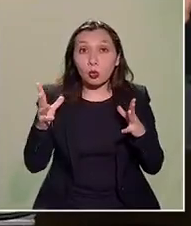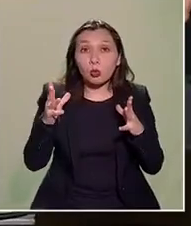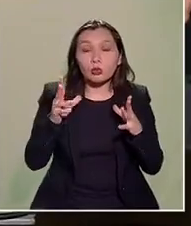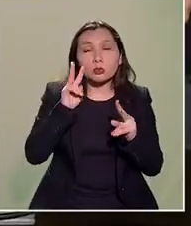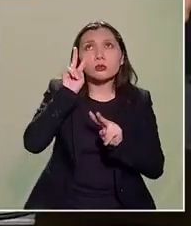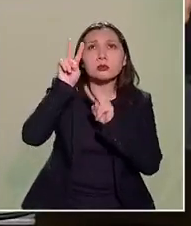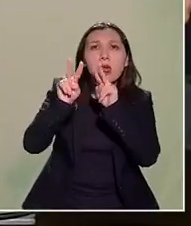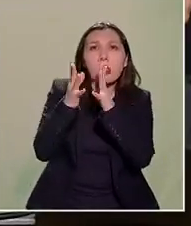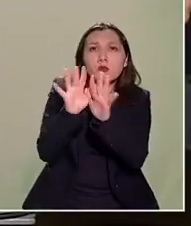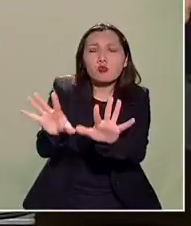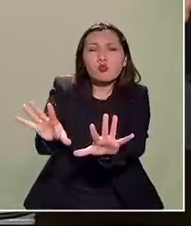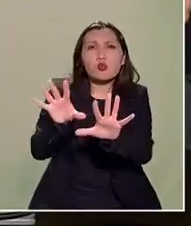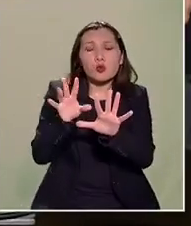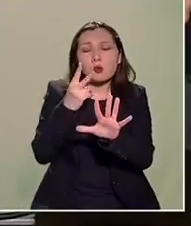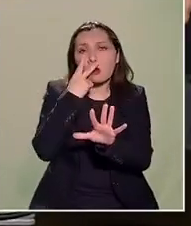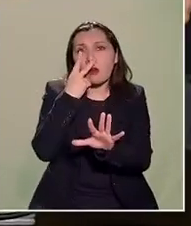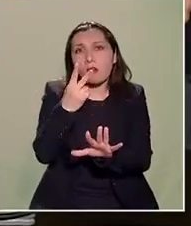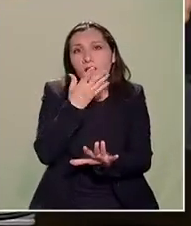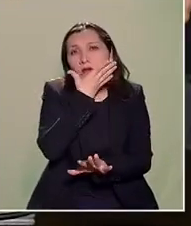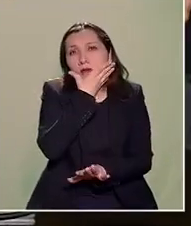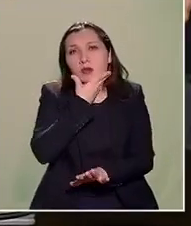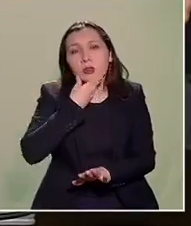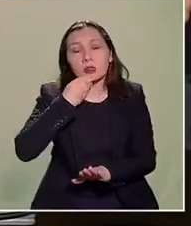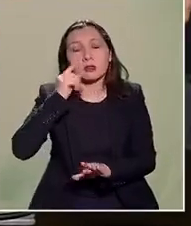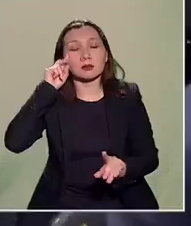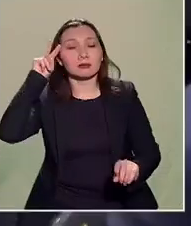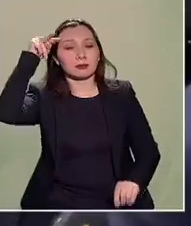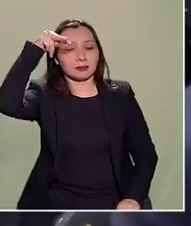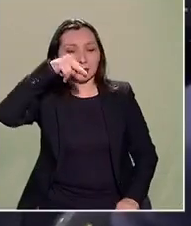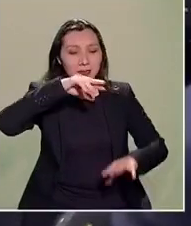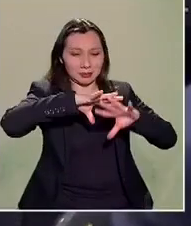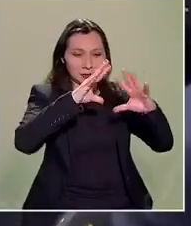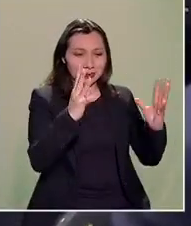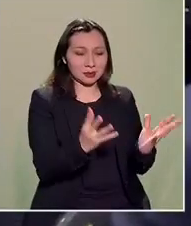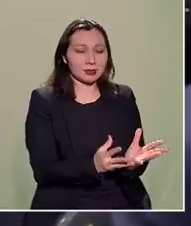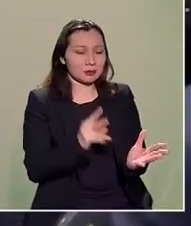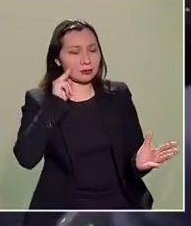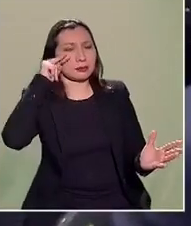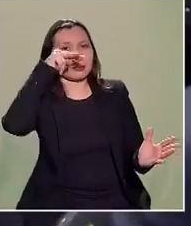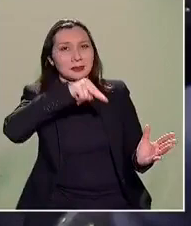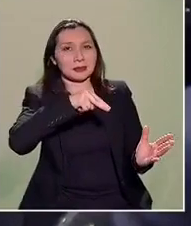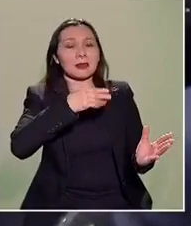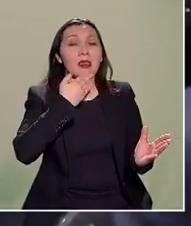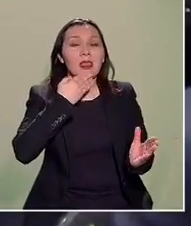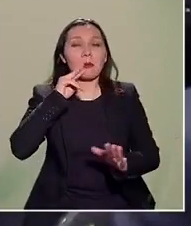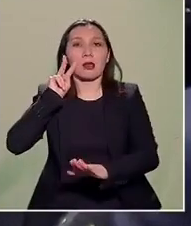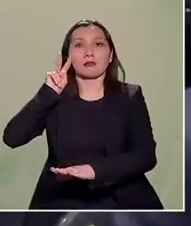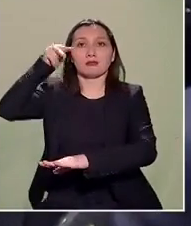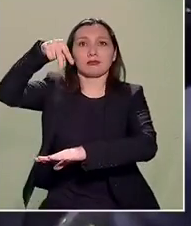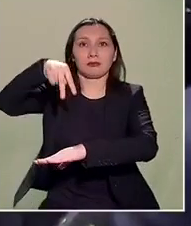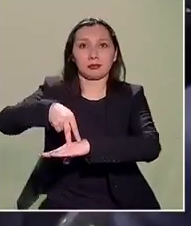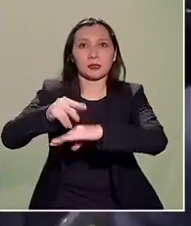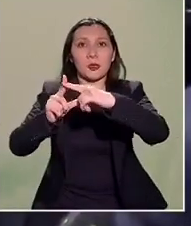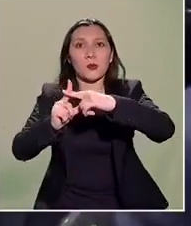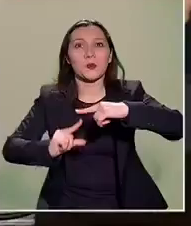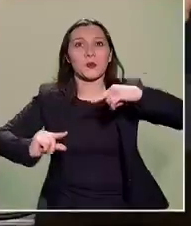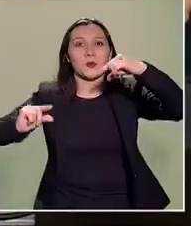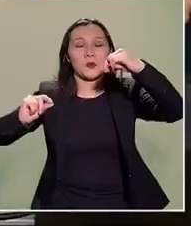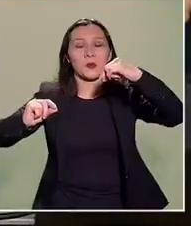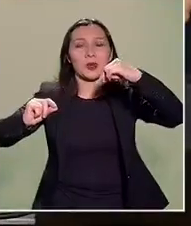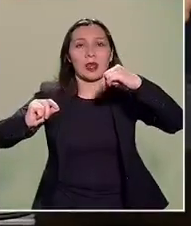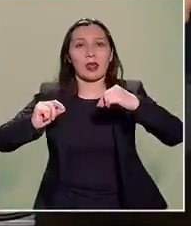contemplar lo maravilloso que se ve la tierra desde el cielo como al pisar el suelo lunar